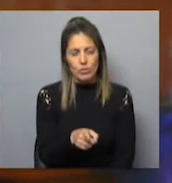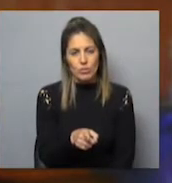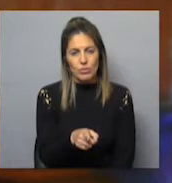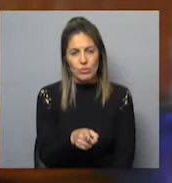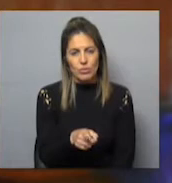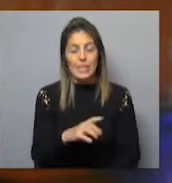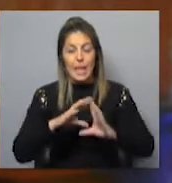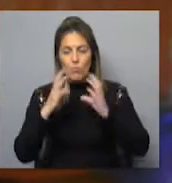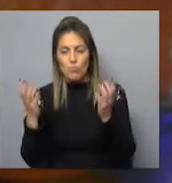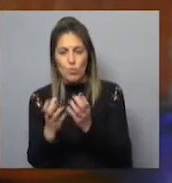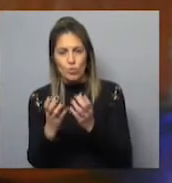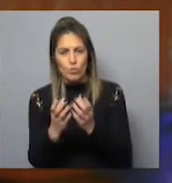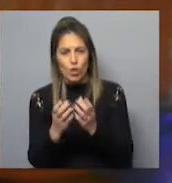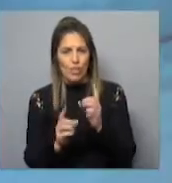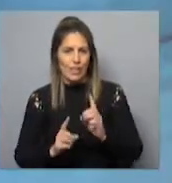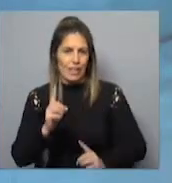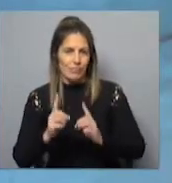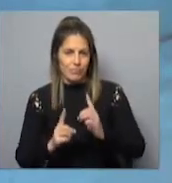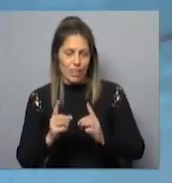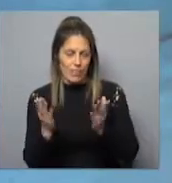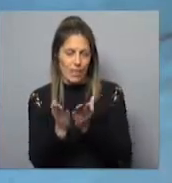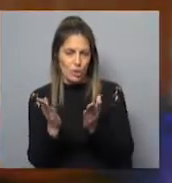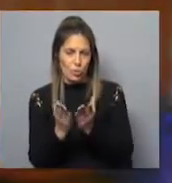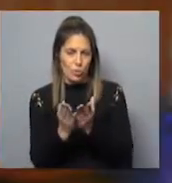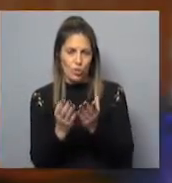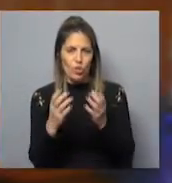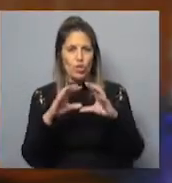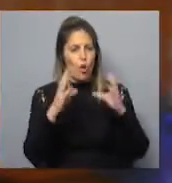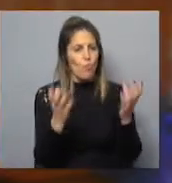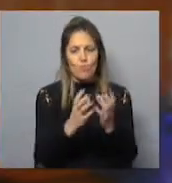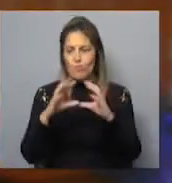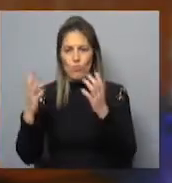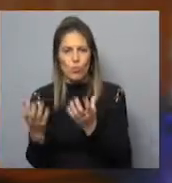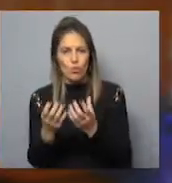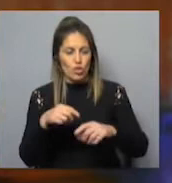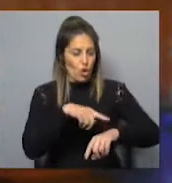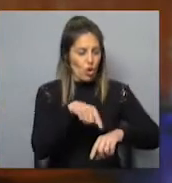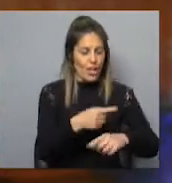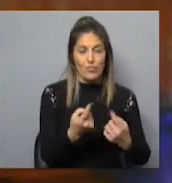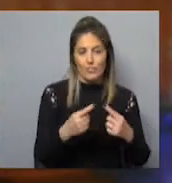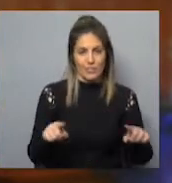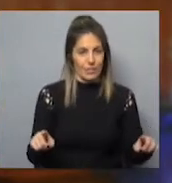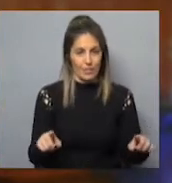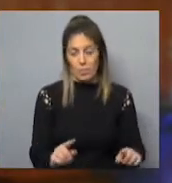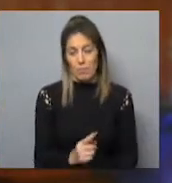y el mundo de lo académico son los mundos que se viven primero en dos horarios distintos